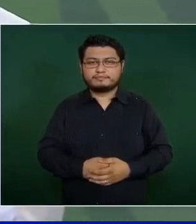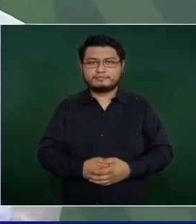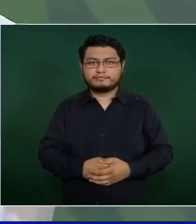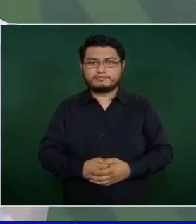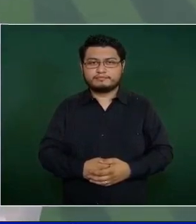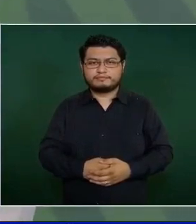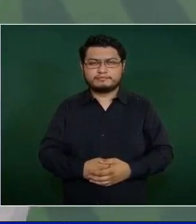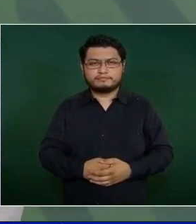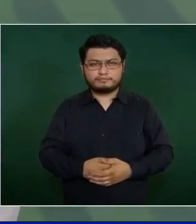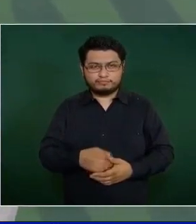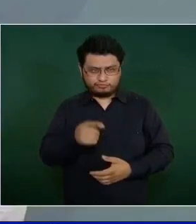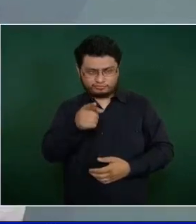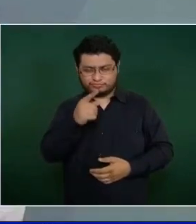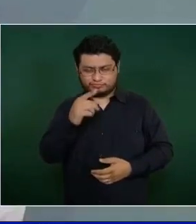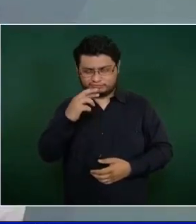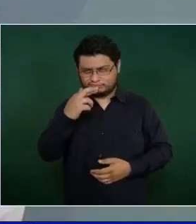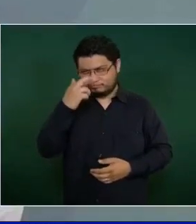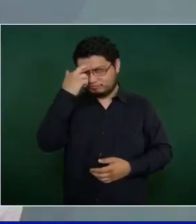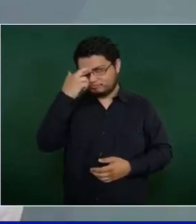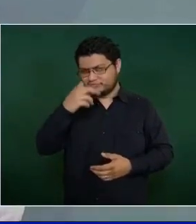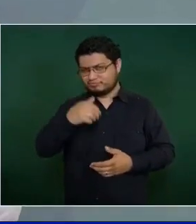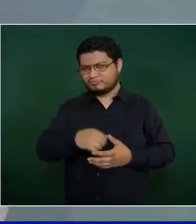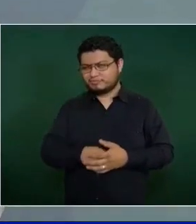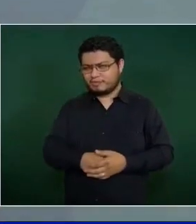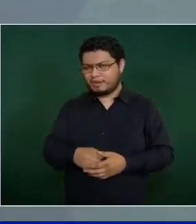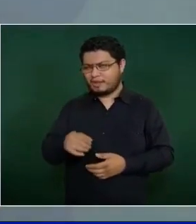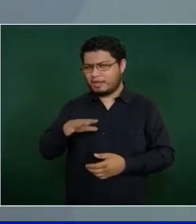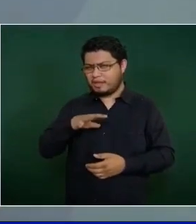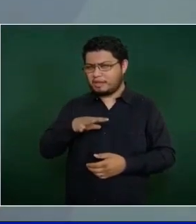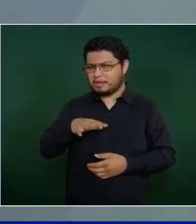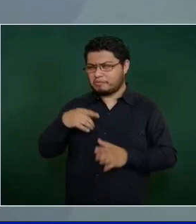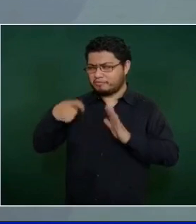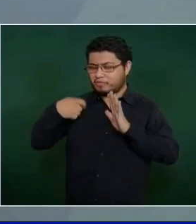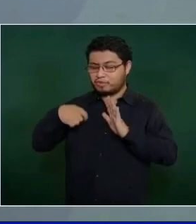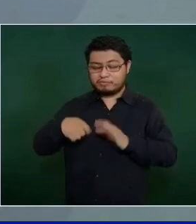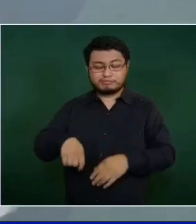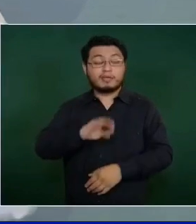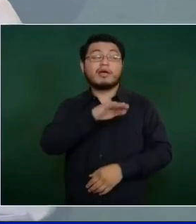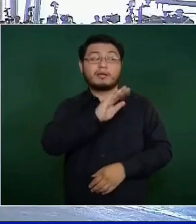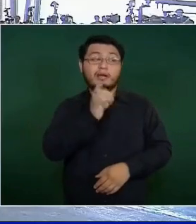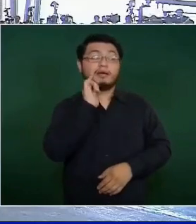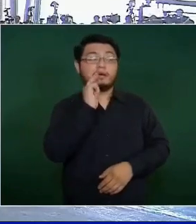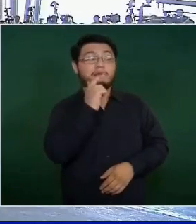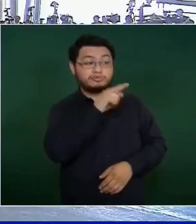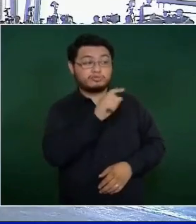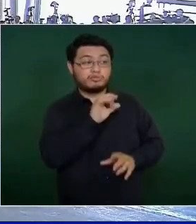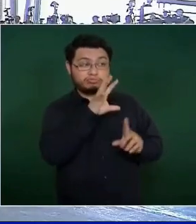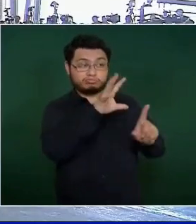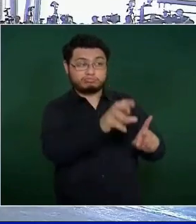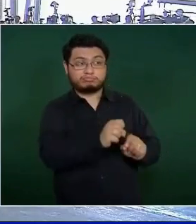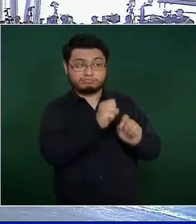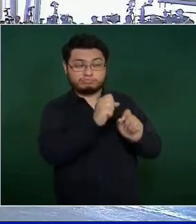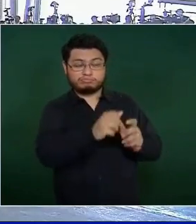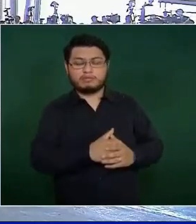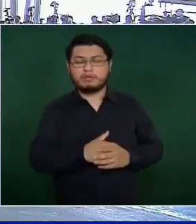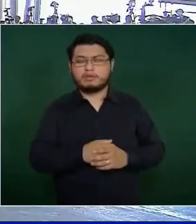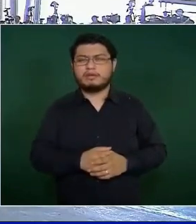¿No han visto un video, a ver si lo consigues, en donde están contando